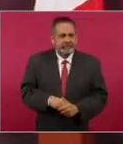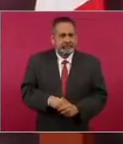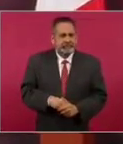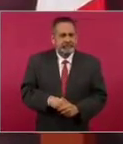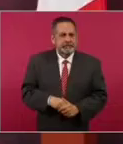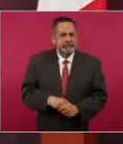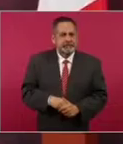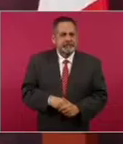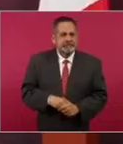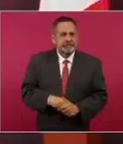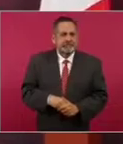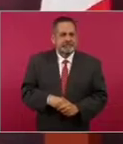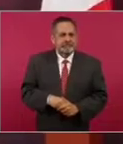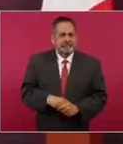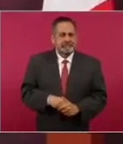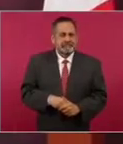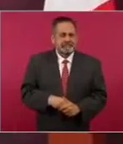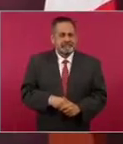En